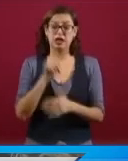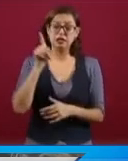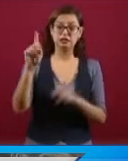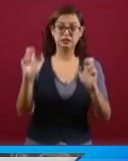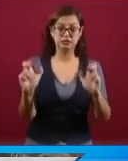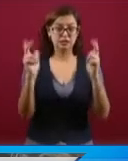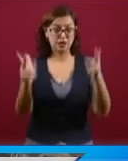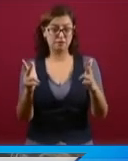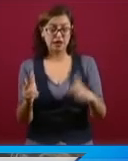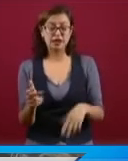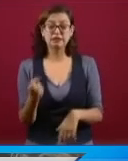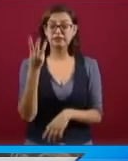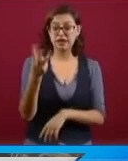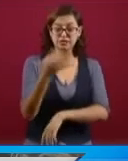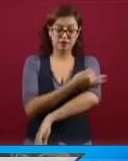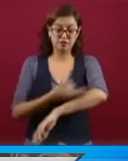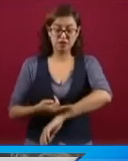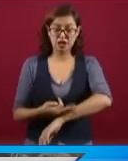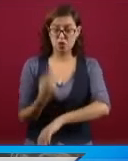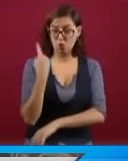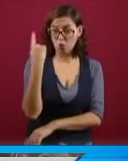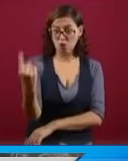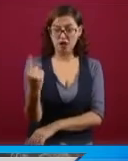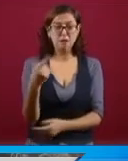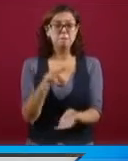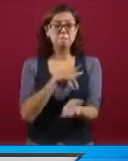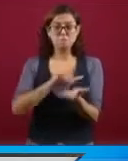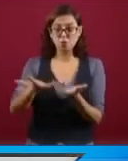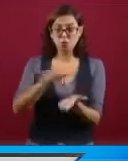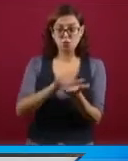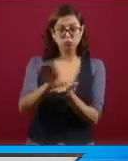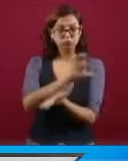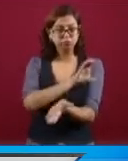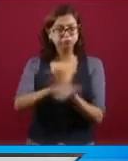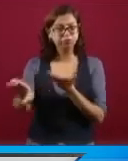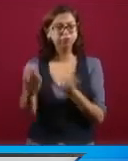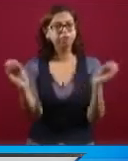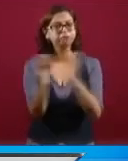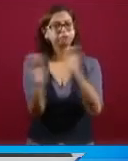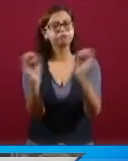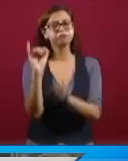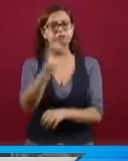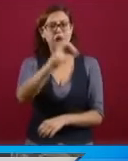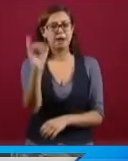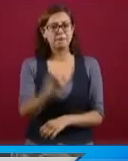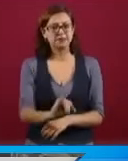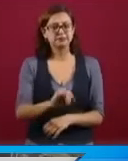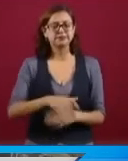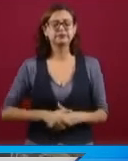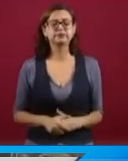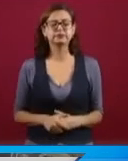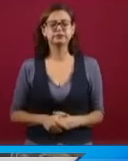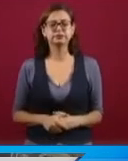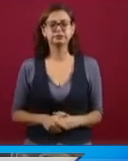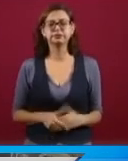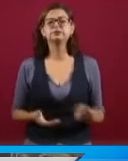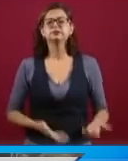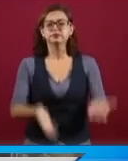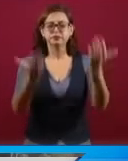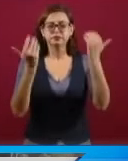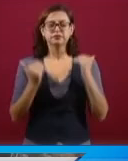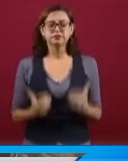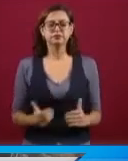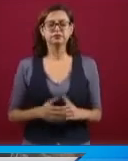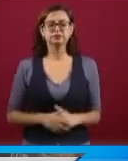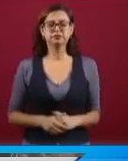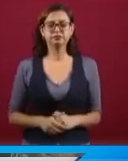sean seguras con la actualización de las normas estructurales. El Programa Nacional de Reconstrucción da prioridad a zonas del país con más daños, por lo que en